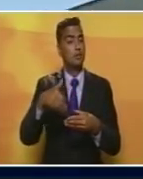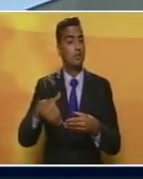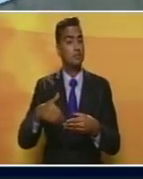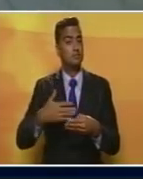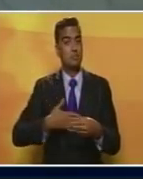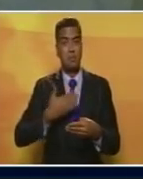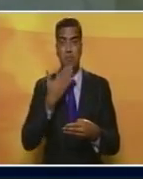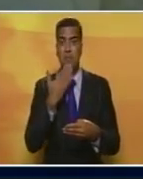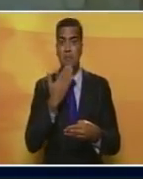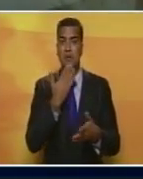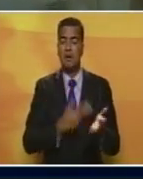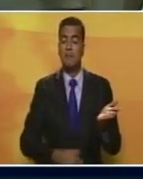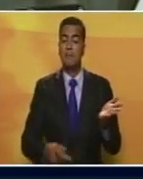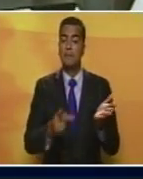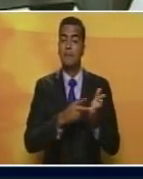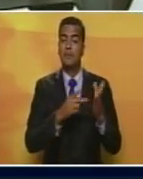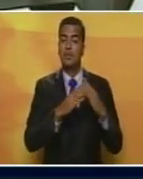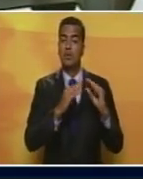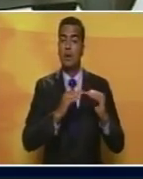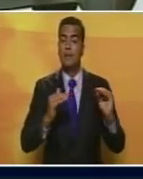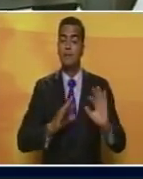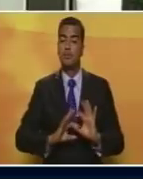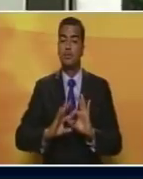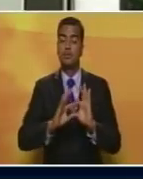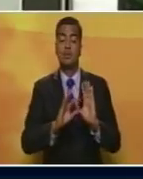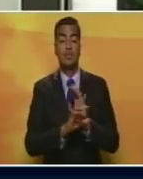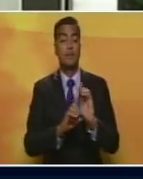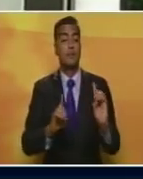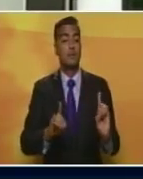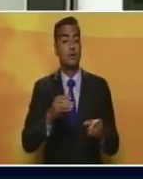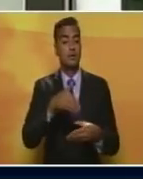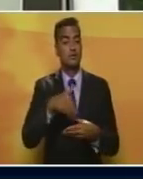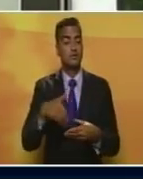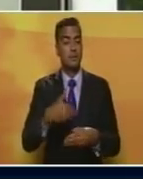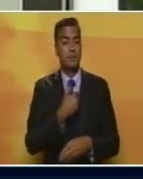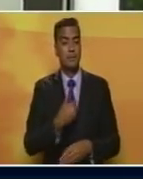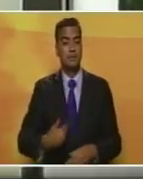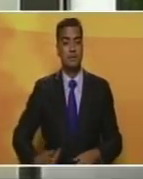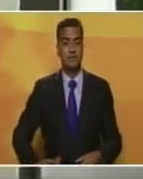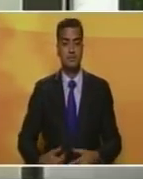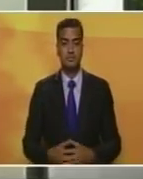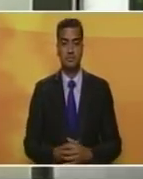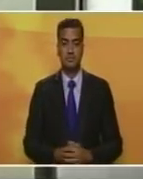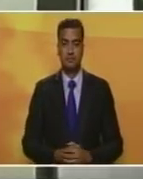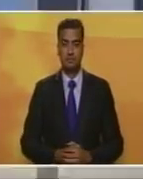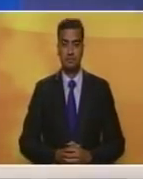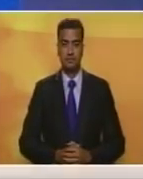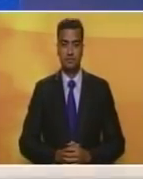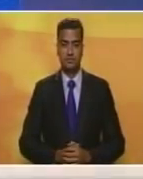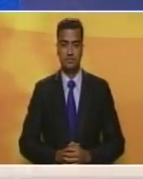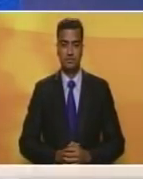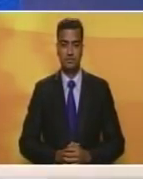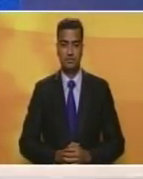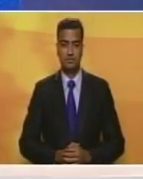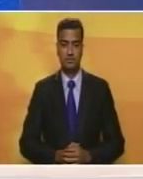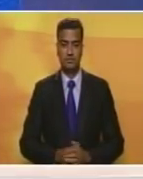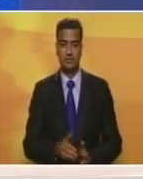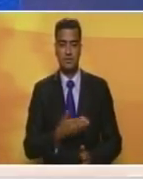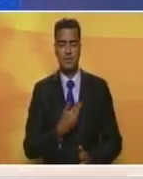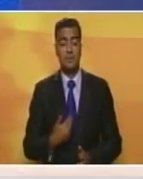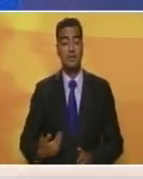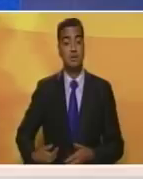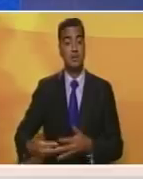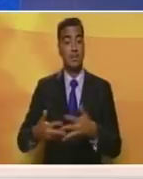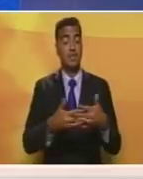para la oposición venezolana en los próximos comicios. A través de su cuenta en Twitter, la Embajada de Estados Unidos aquí en Caracas reiteró el llamado